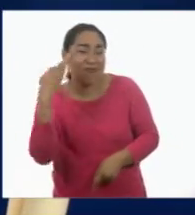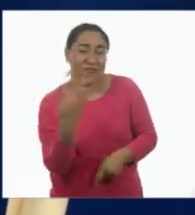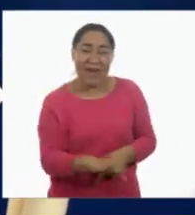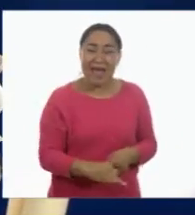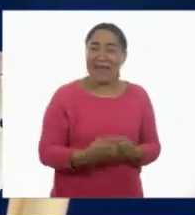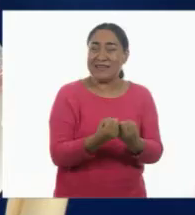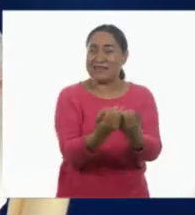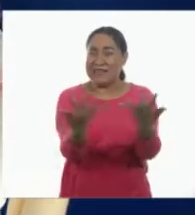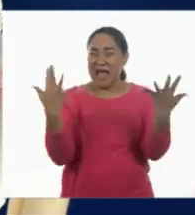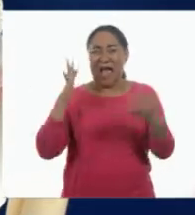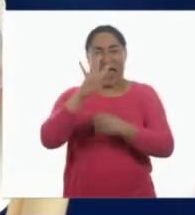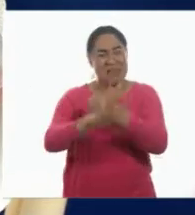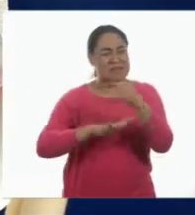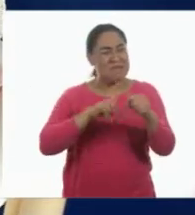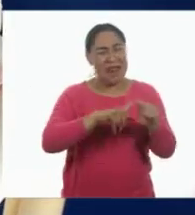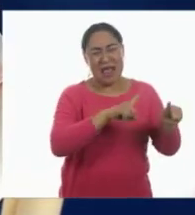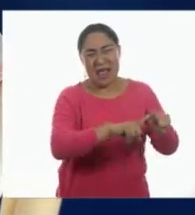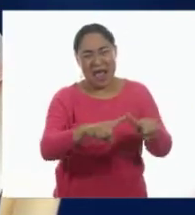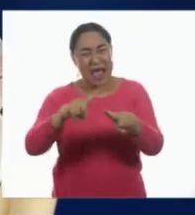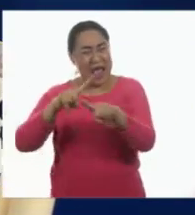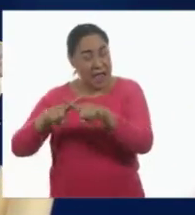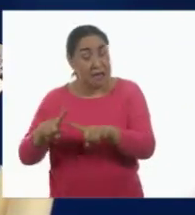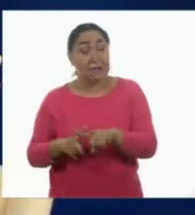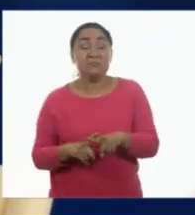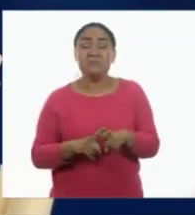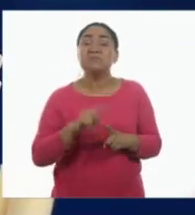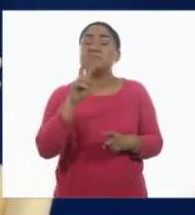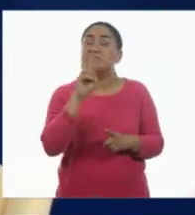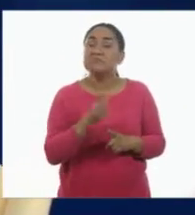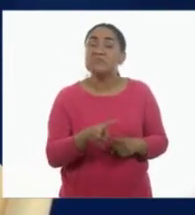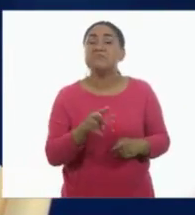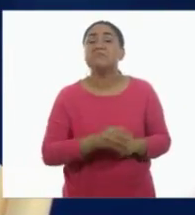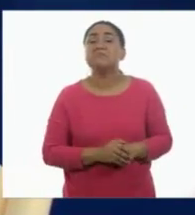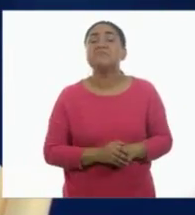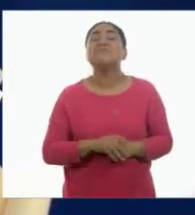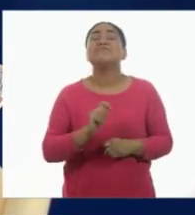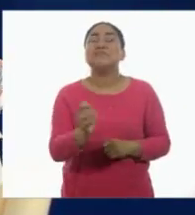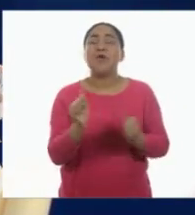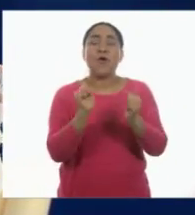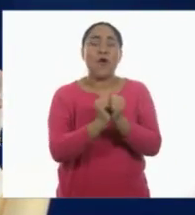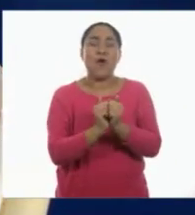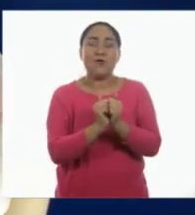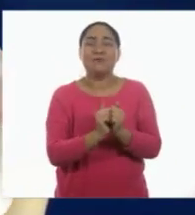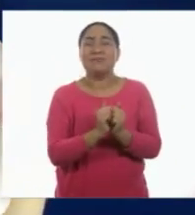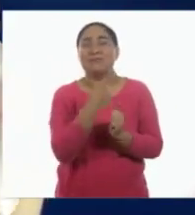ahora ya el hombre lobo se había aceptado, y hicieron un gran ritual con música africana.